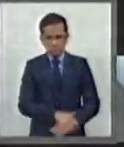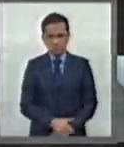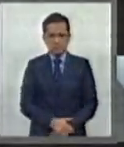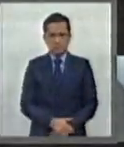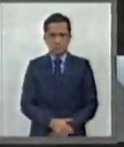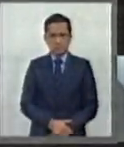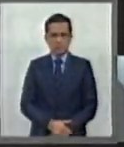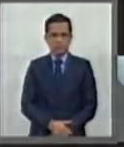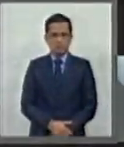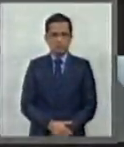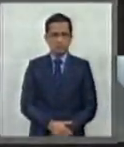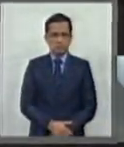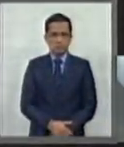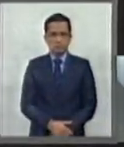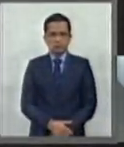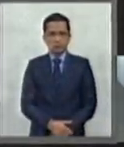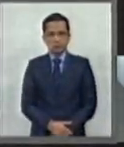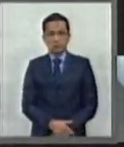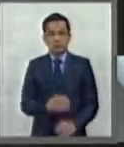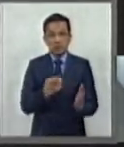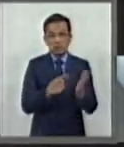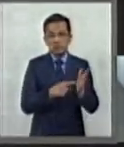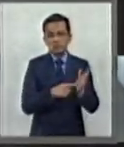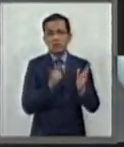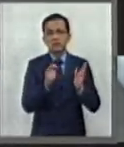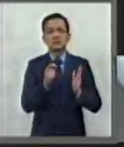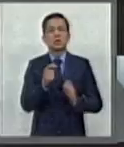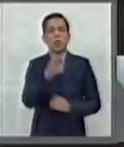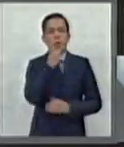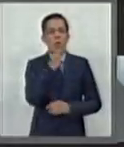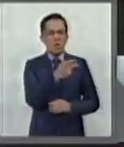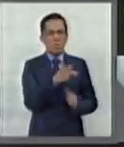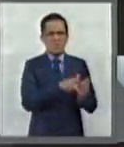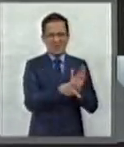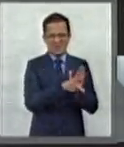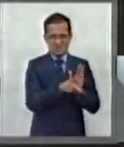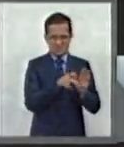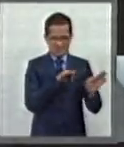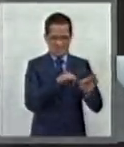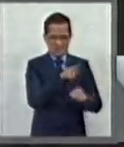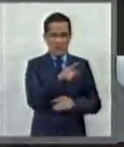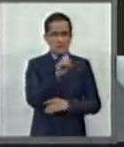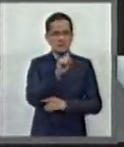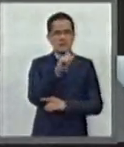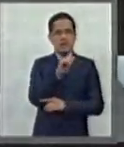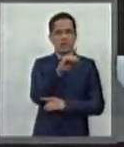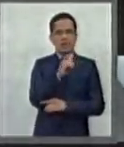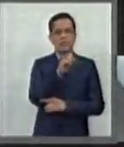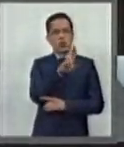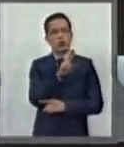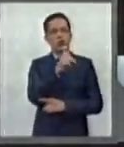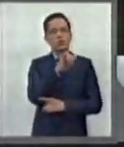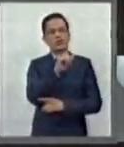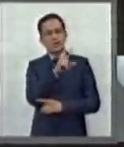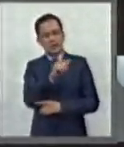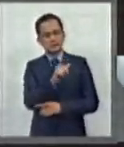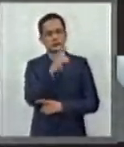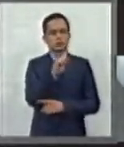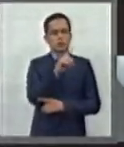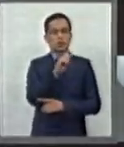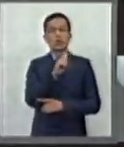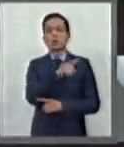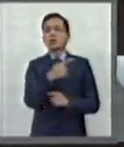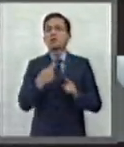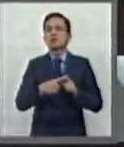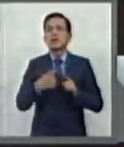Este es un audio que el periodista Salvador García Soto difundió que es atribuido a Javier Duarte